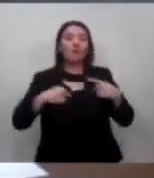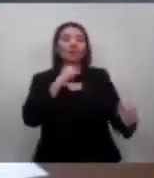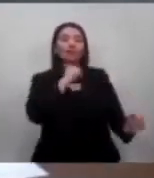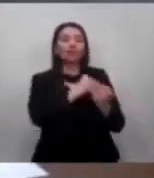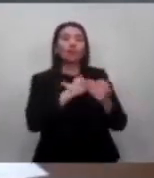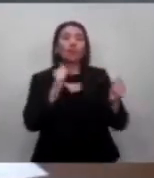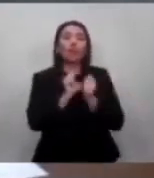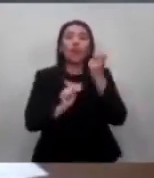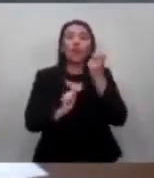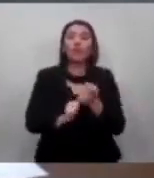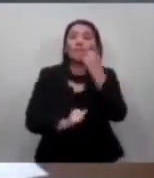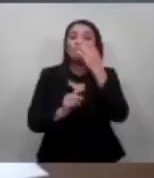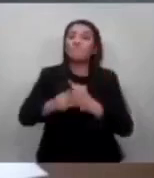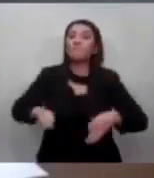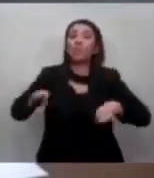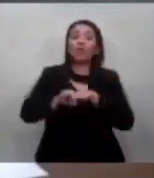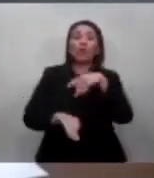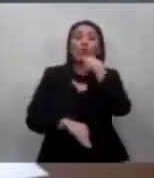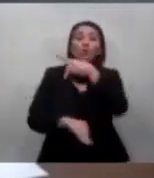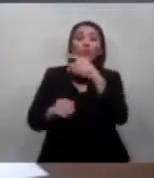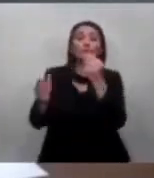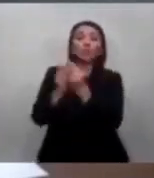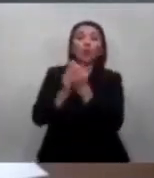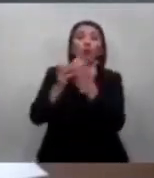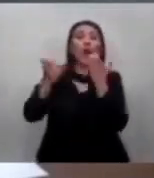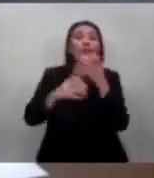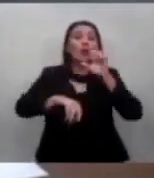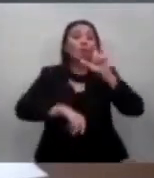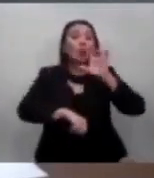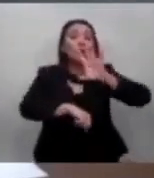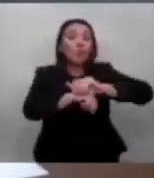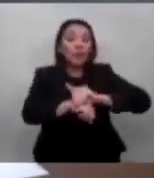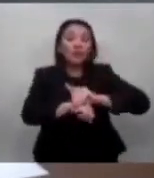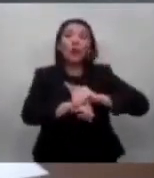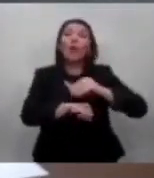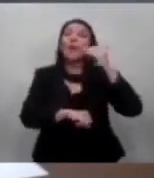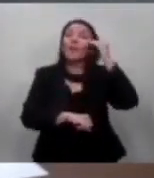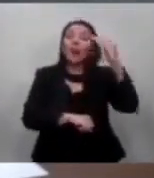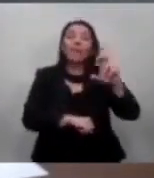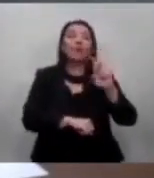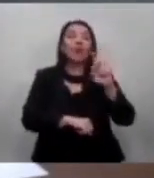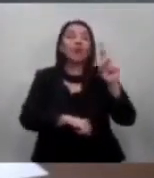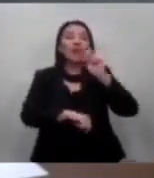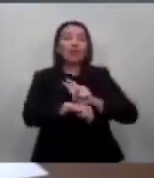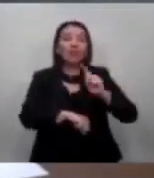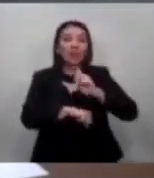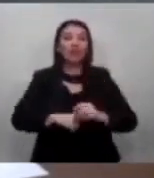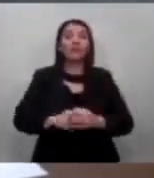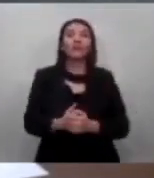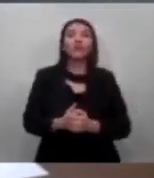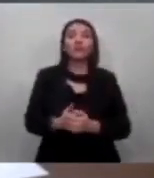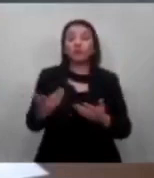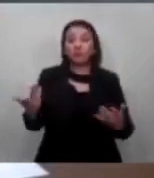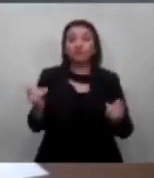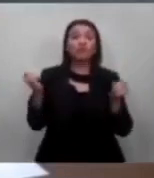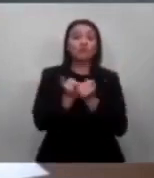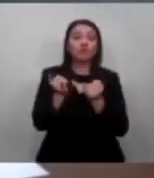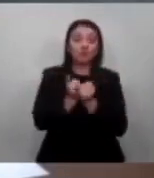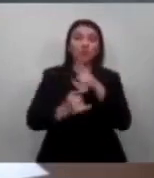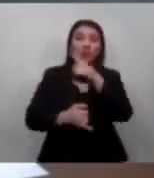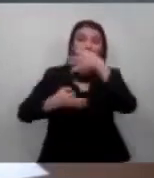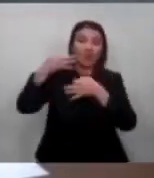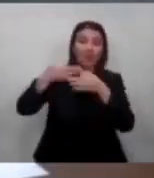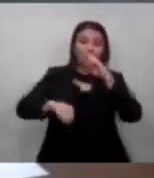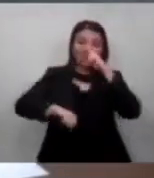privilegiándose la debida integración del órgano legislativo en licencias mayores y menores a 30 días. Por otra parte, se considera que el